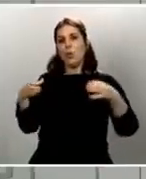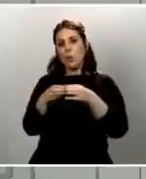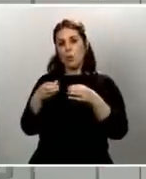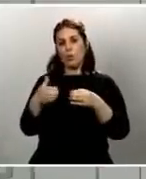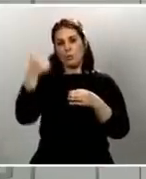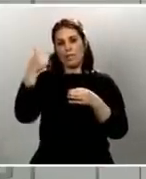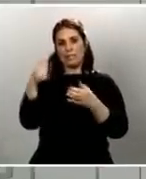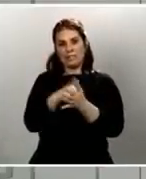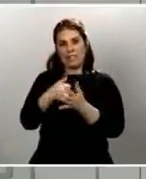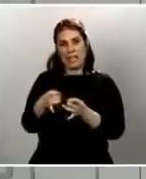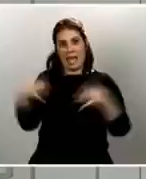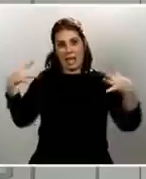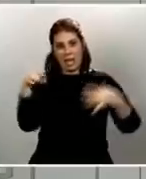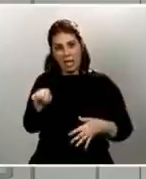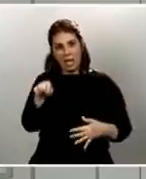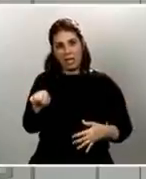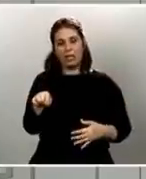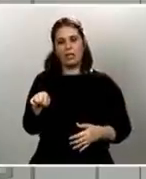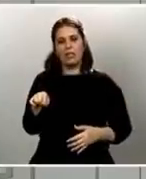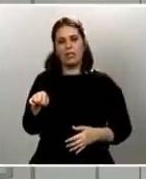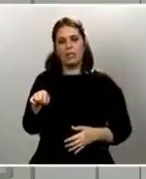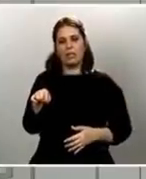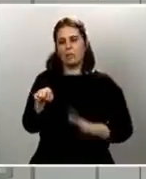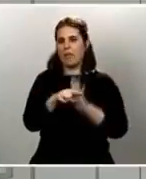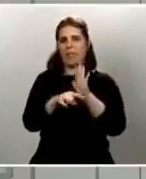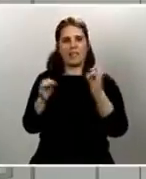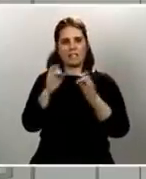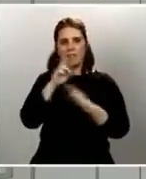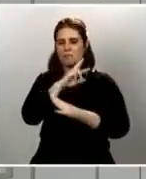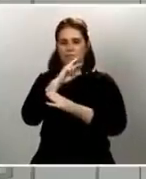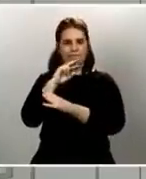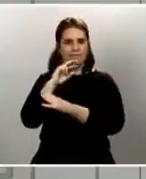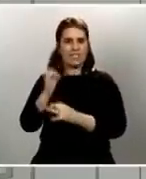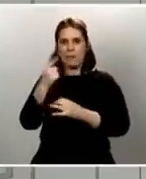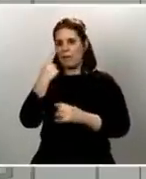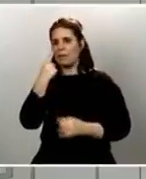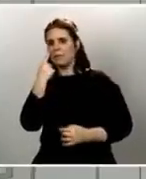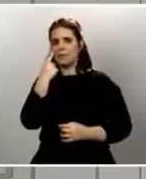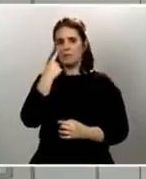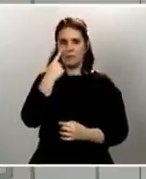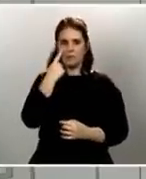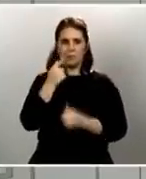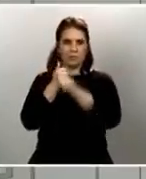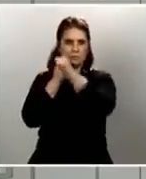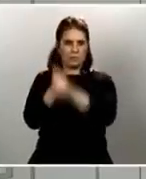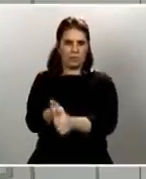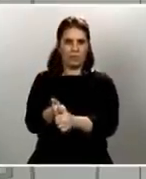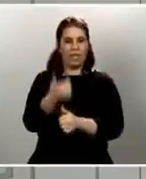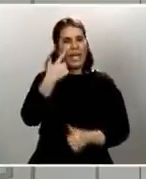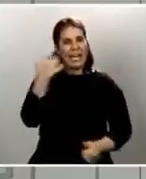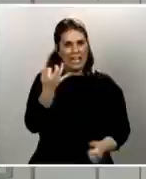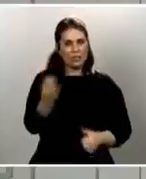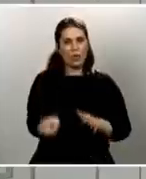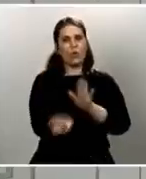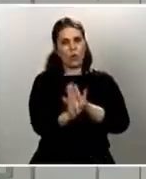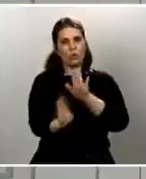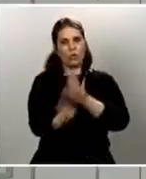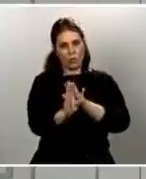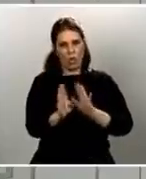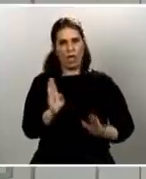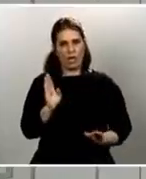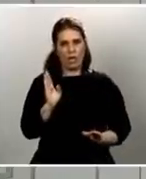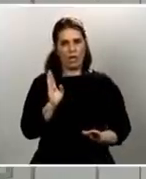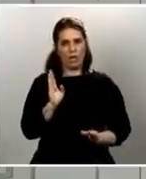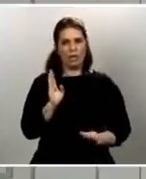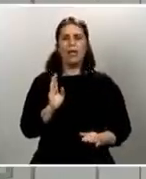se teñen que mantener sempre bajo unha estricta observación. O risco sigue existindo. As persoas... É certo que estamos